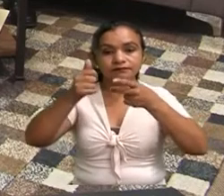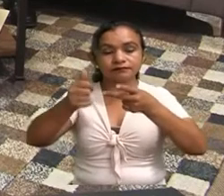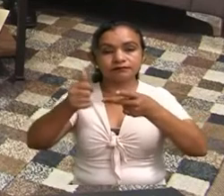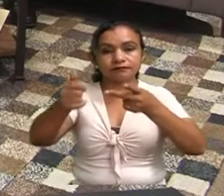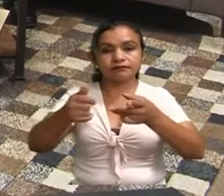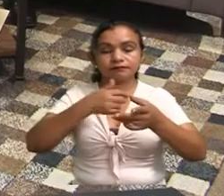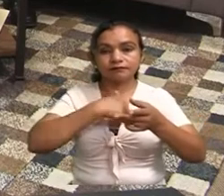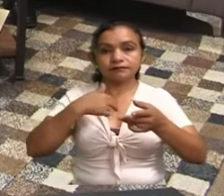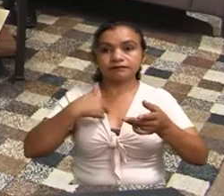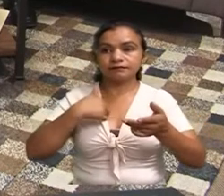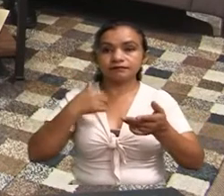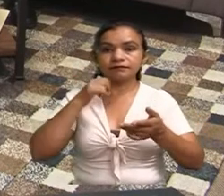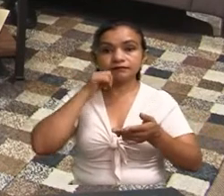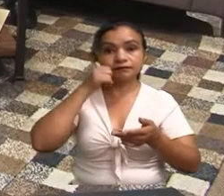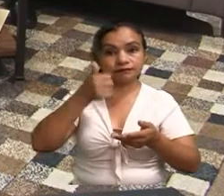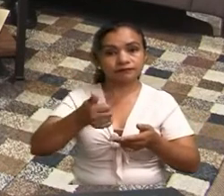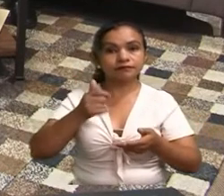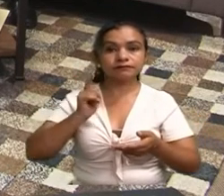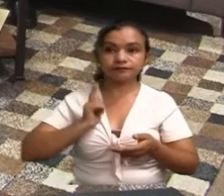realizándose. Sí. Mañana